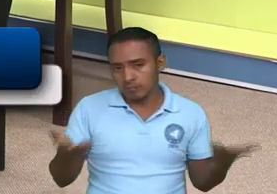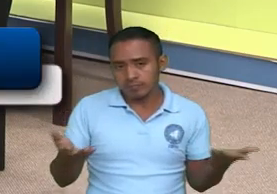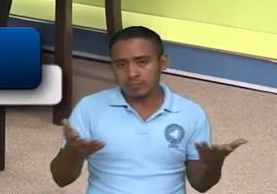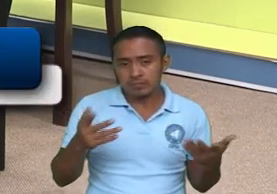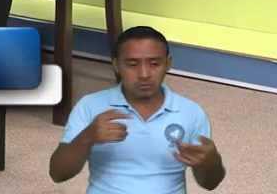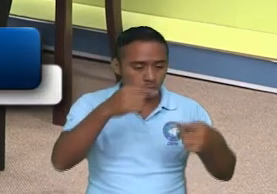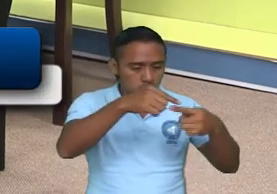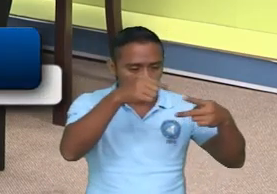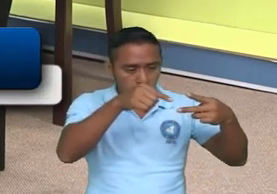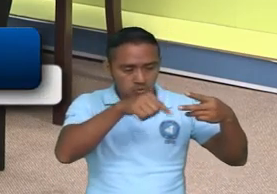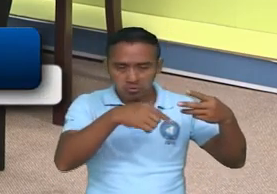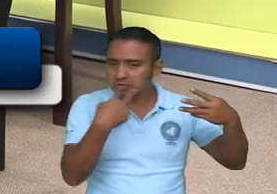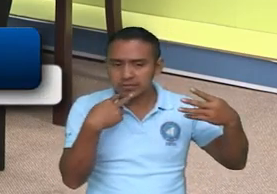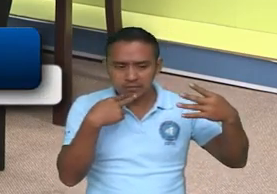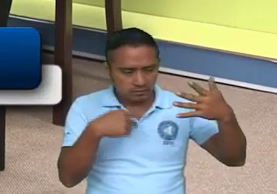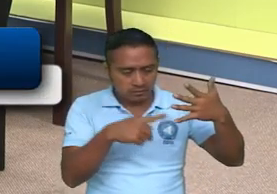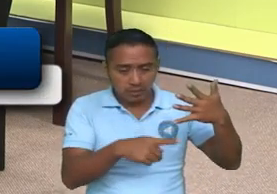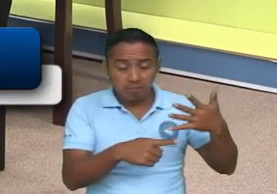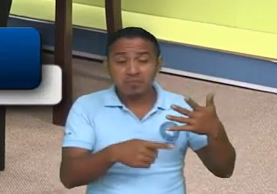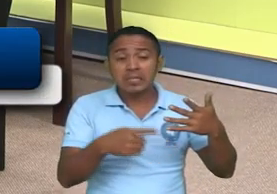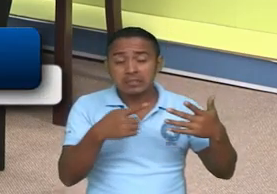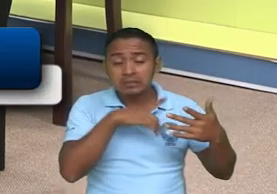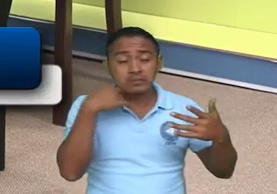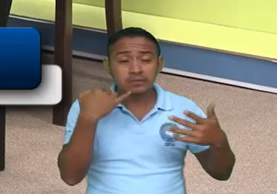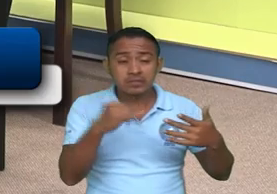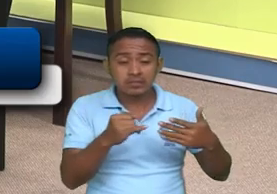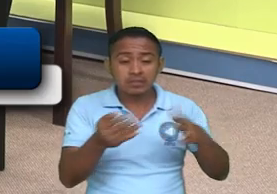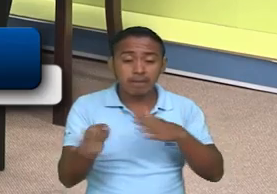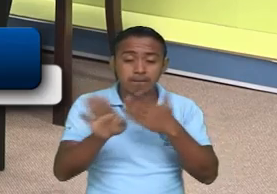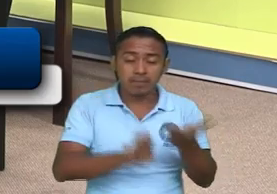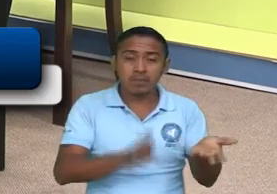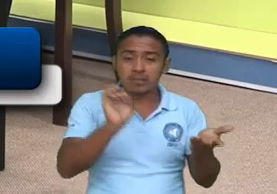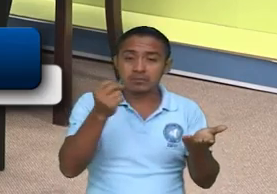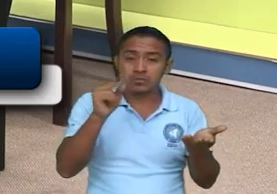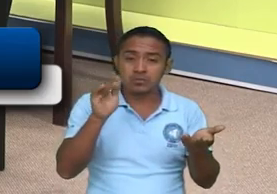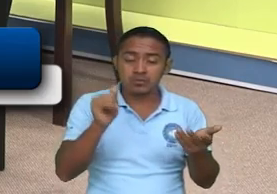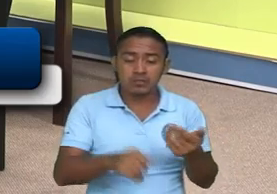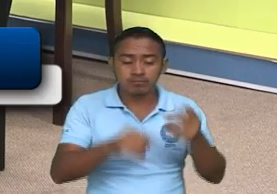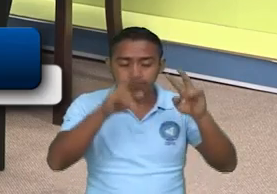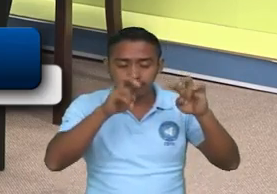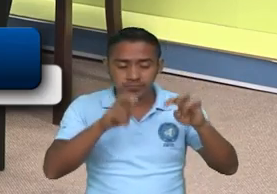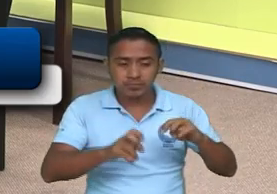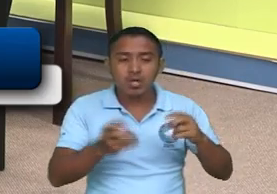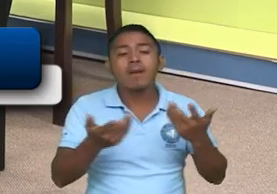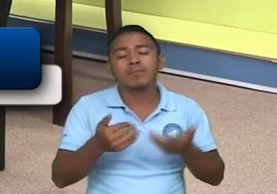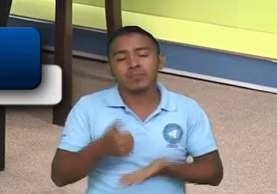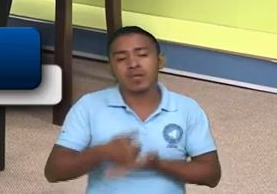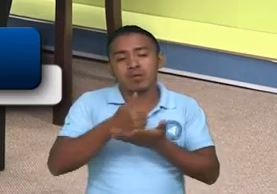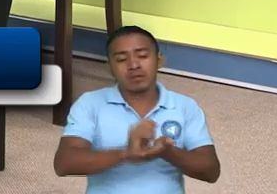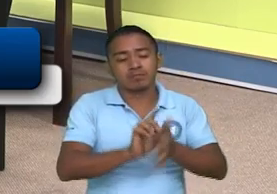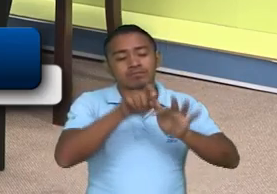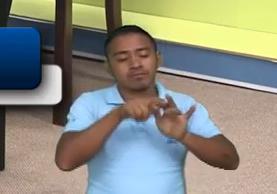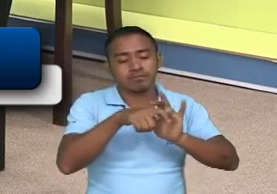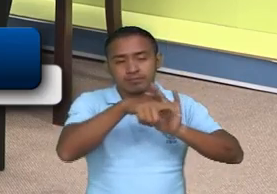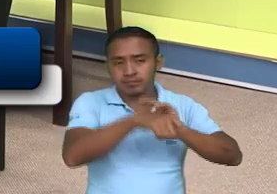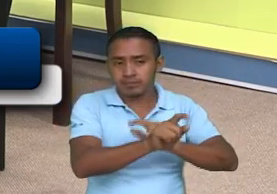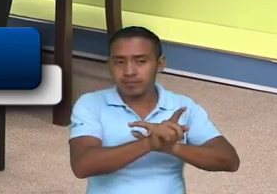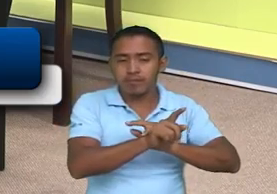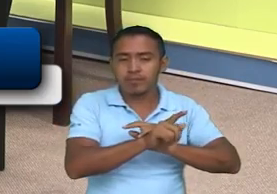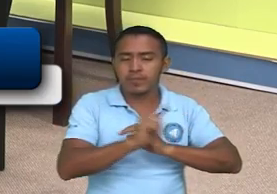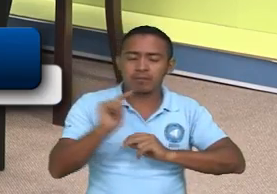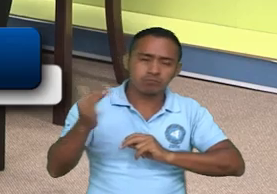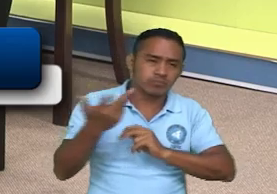cómo se dio el evento, si hubo algún factor predisponente, si hay algún factor a nivel social que pueda predisponer a